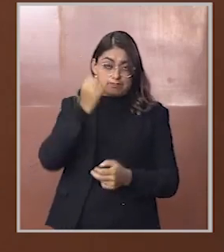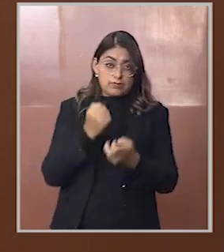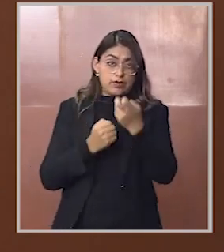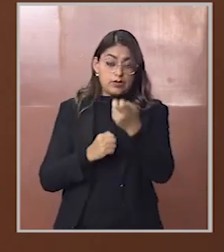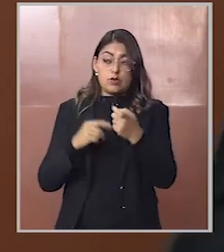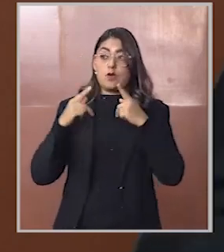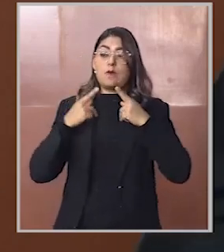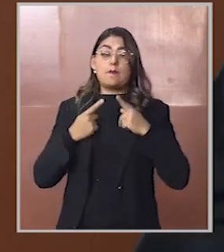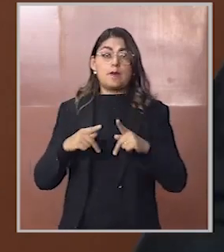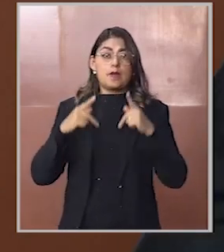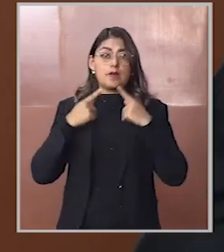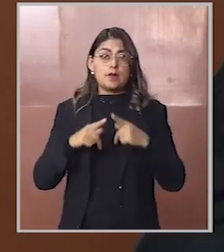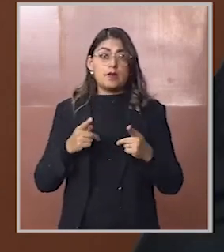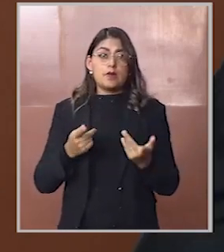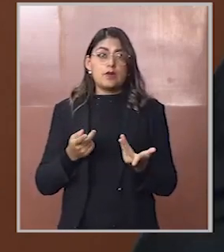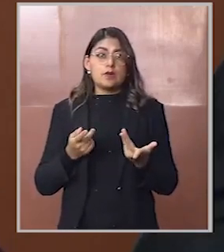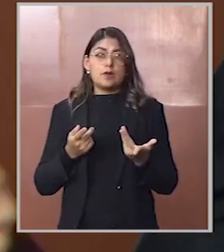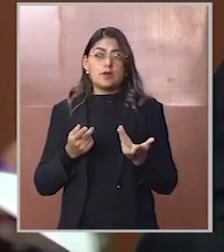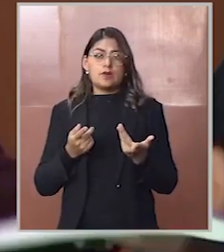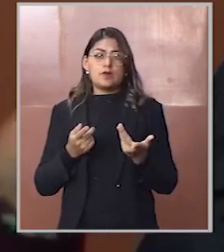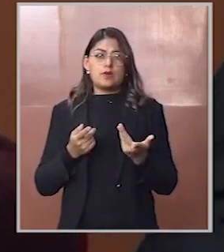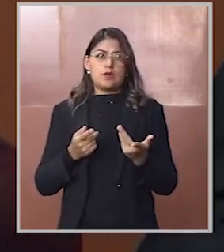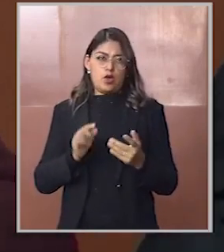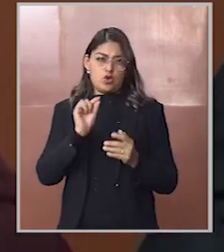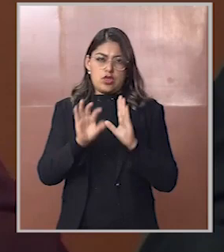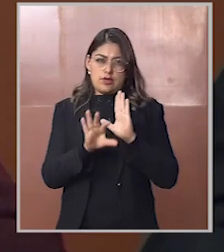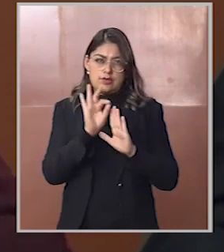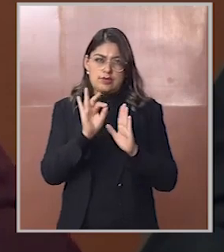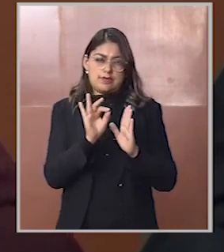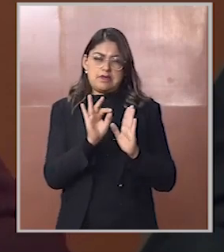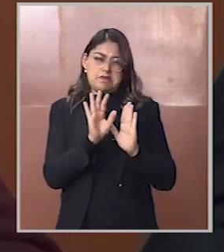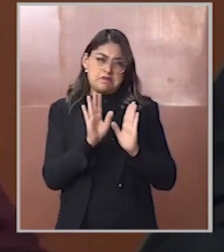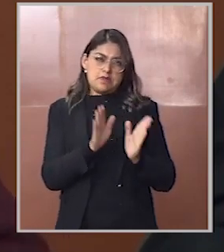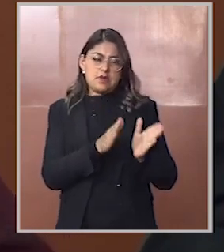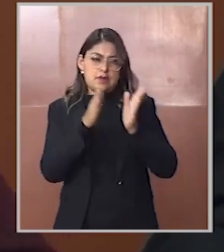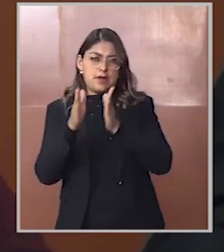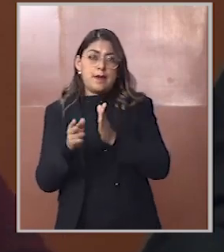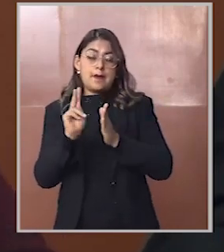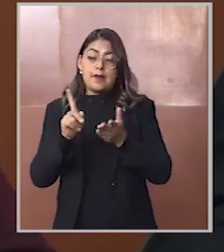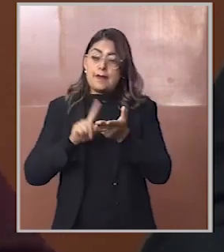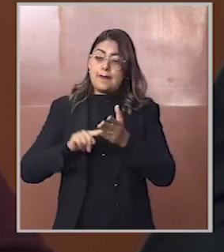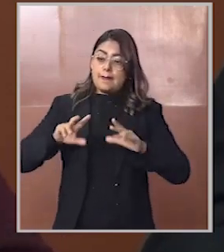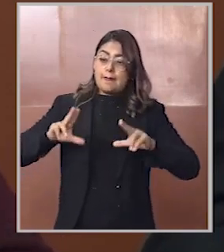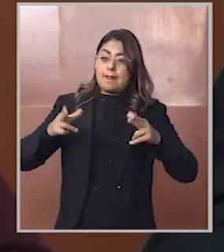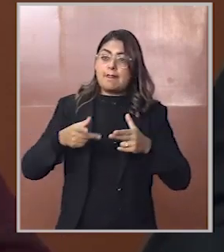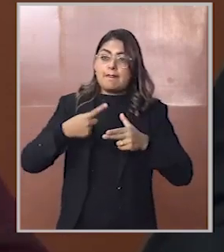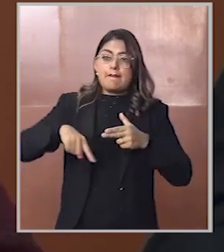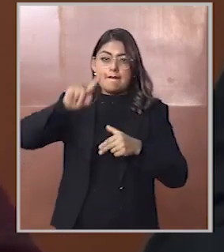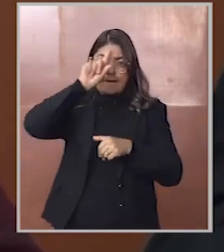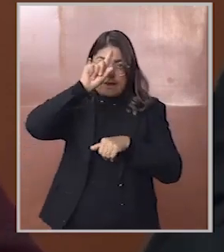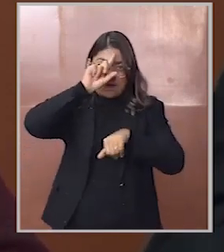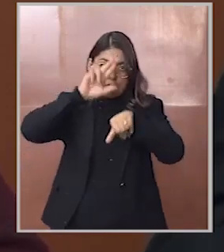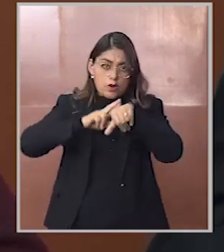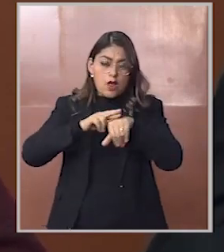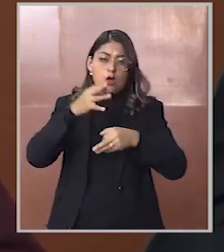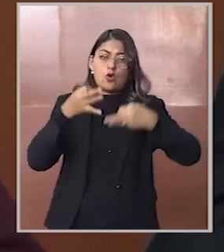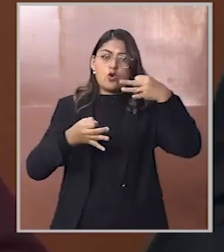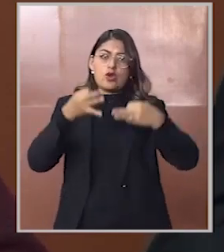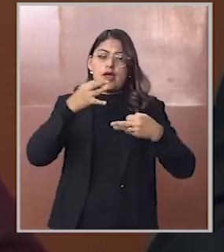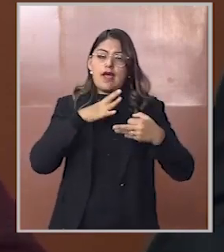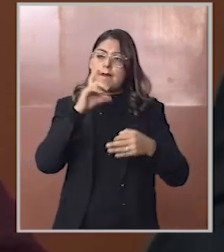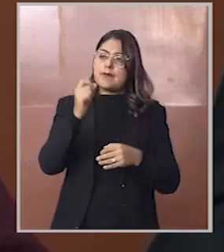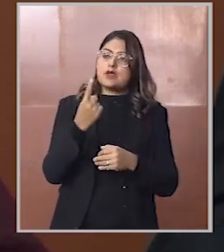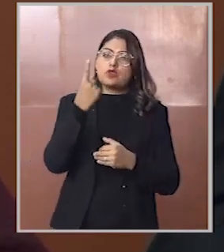respecta a las personas eh este dato lo lo voy a lo voy a saltar pero desde la unidad de asesoría jurídica se han